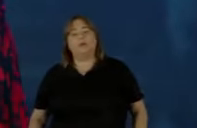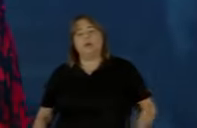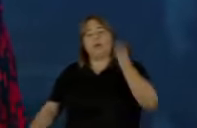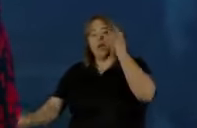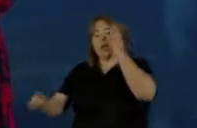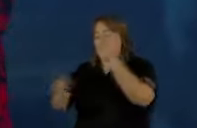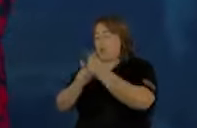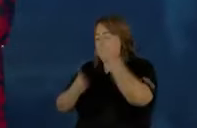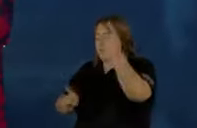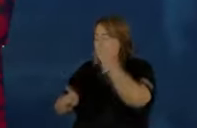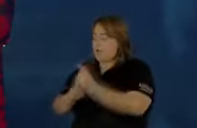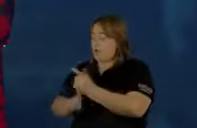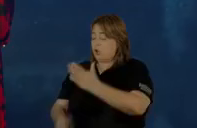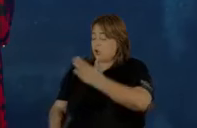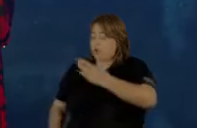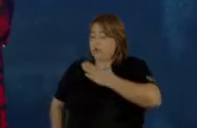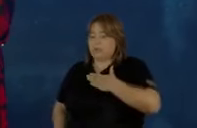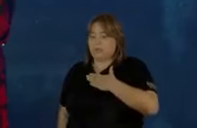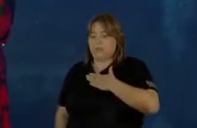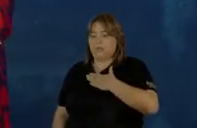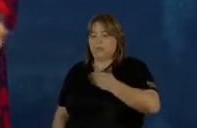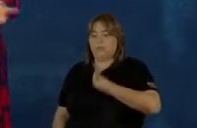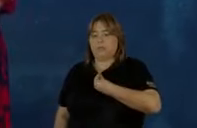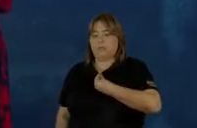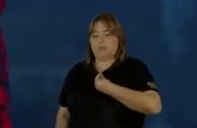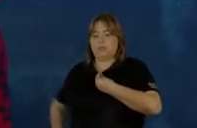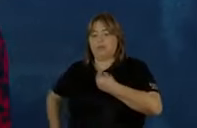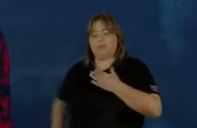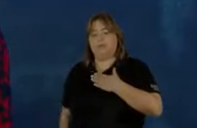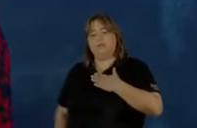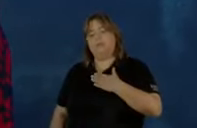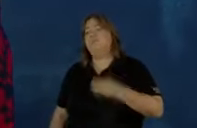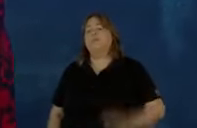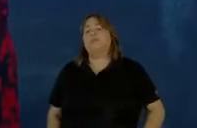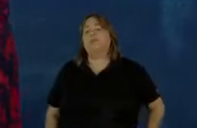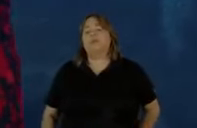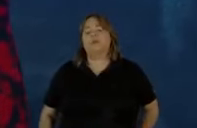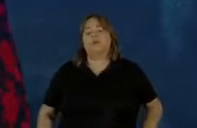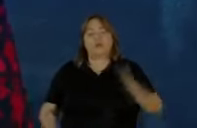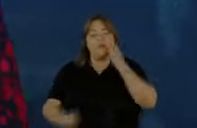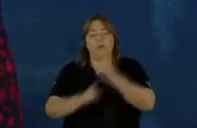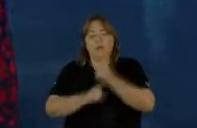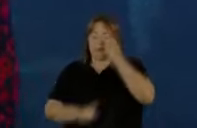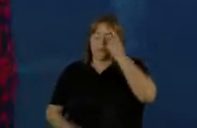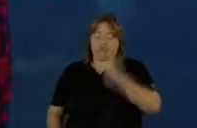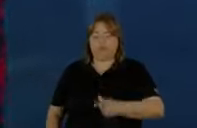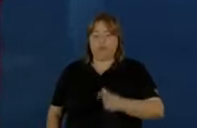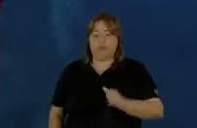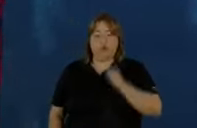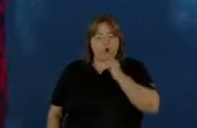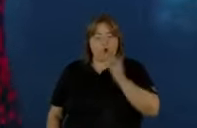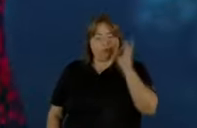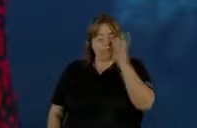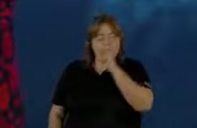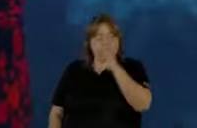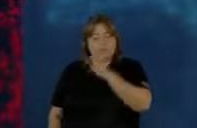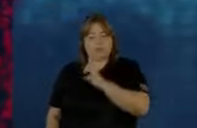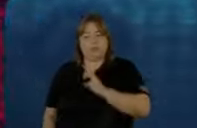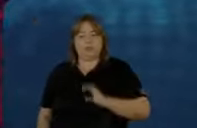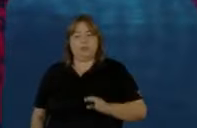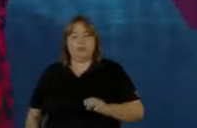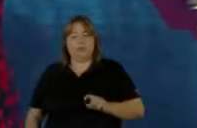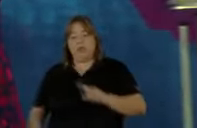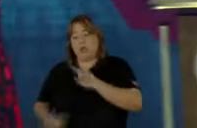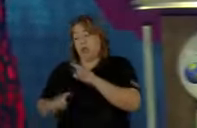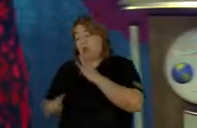Hermanos míos. Como quien dice, no te extrañes. Y cuando hablamos del mundo, no,